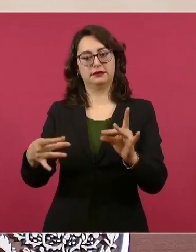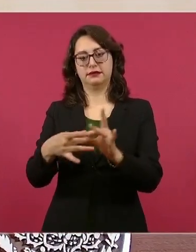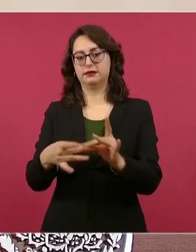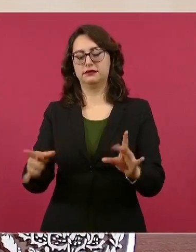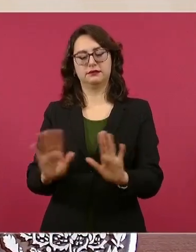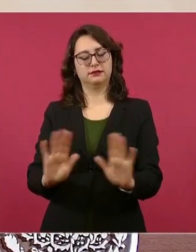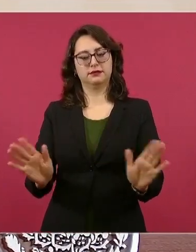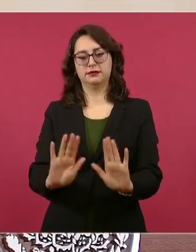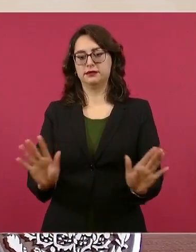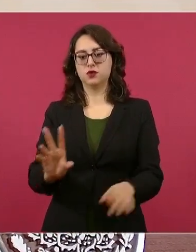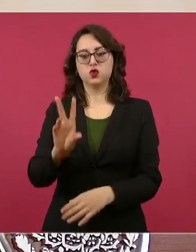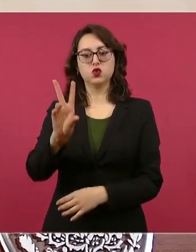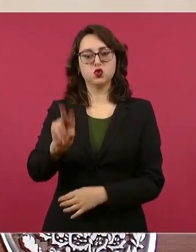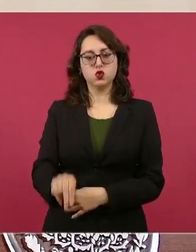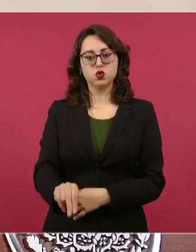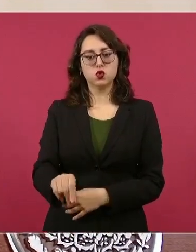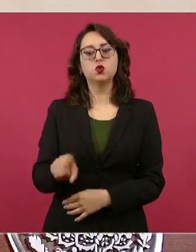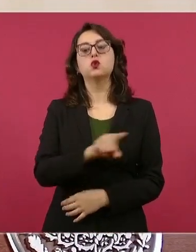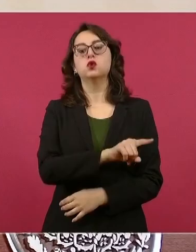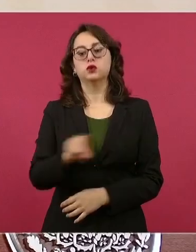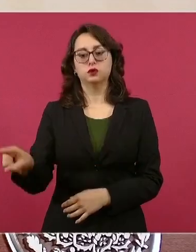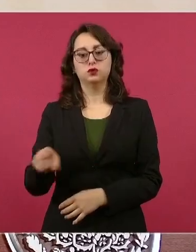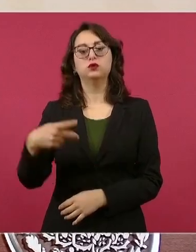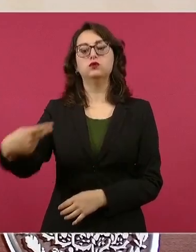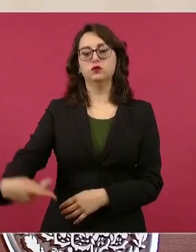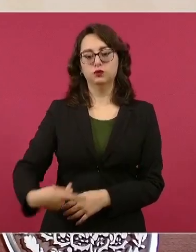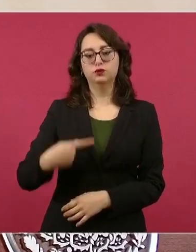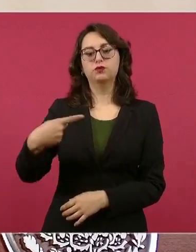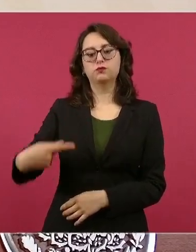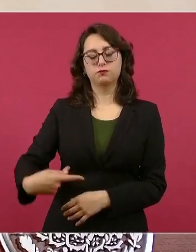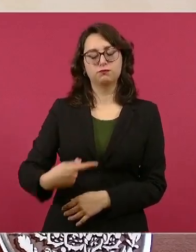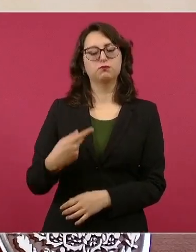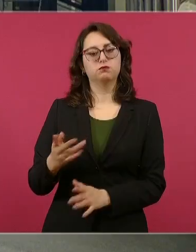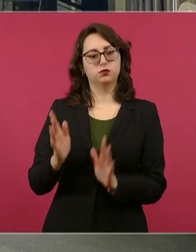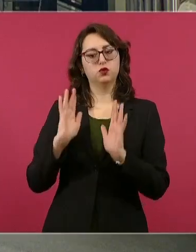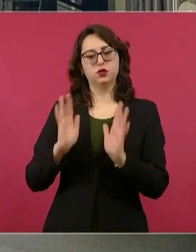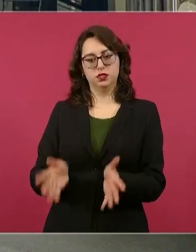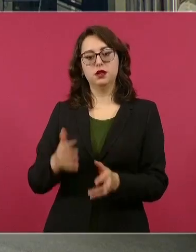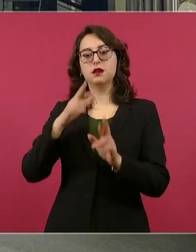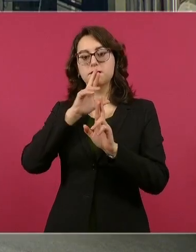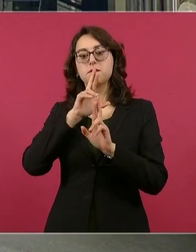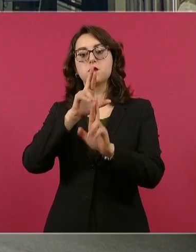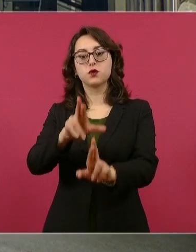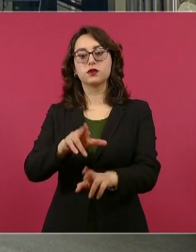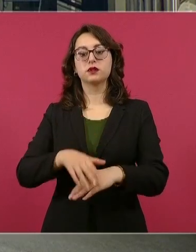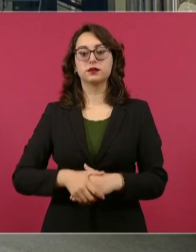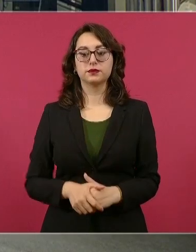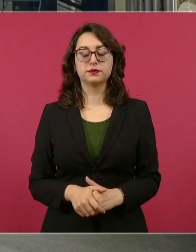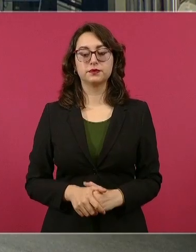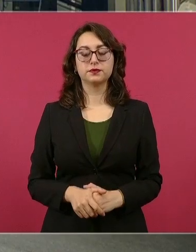mañanera a eso, nada más porque me lo preguntan. Yo ya creo que contesté.